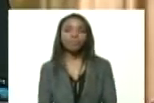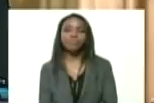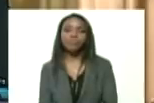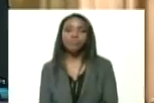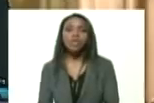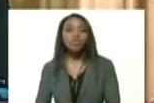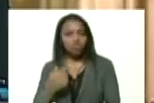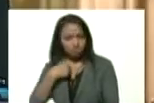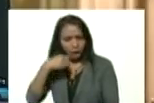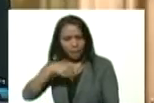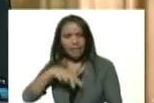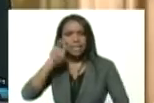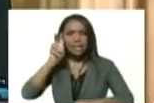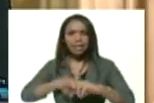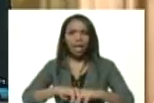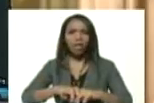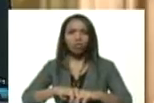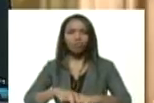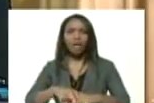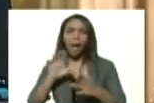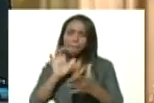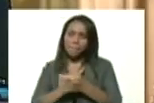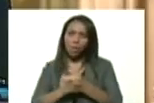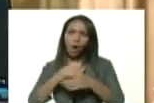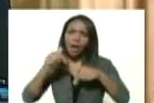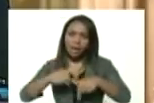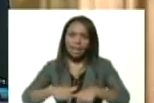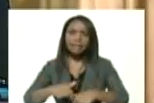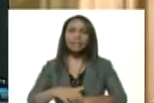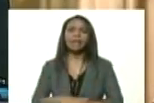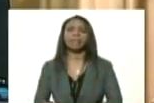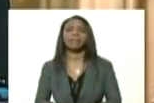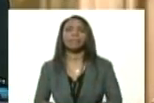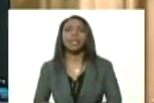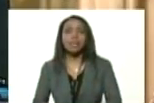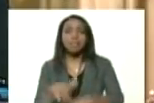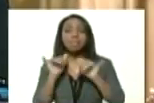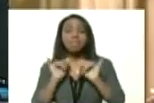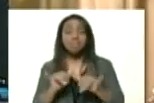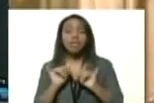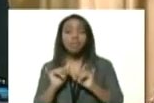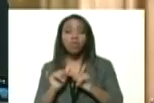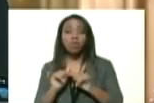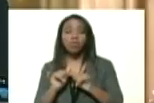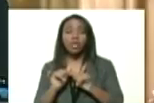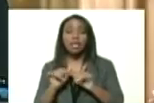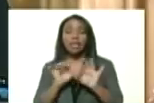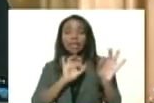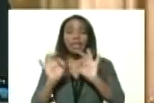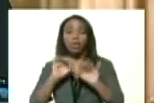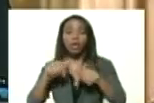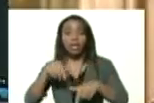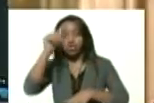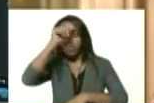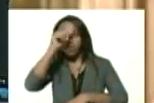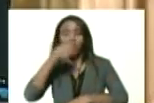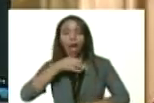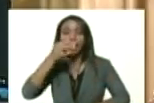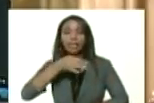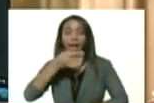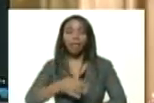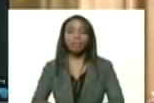yo aquí sentado compatriota en esta en este mismo escenario el domingo en la tarde